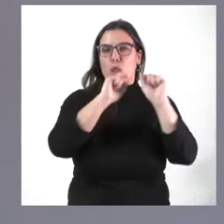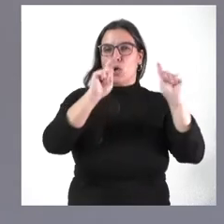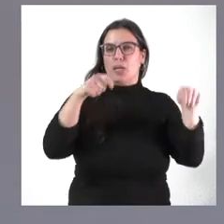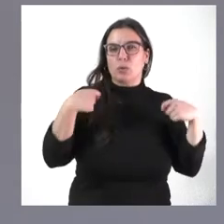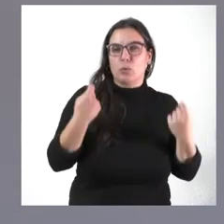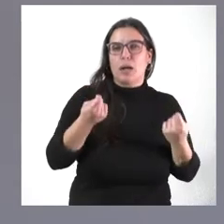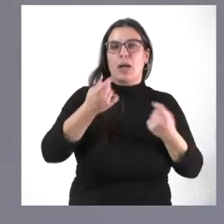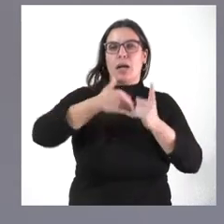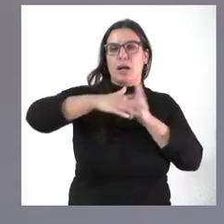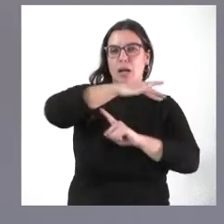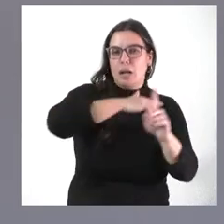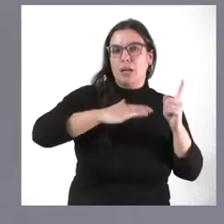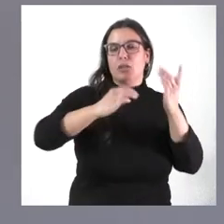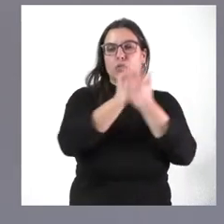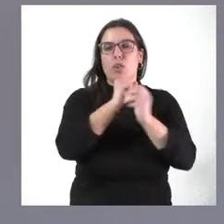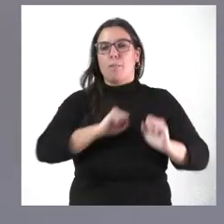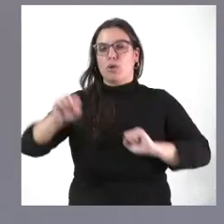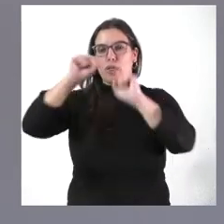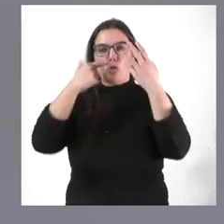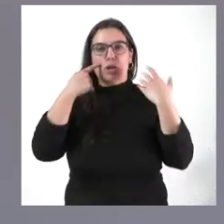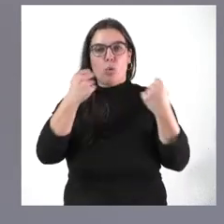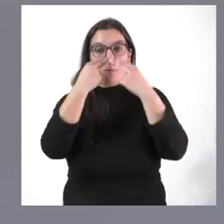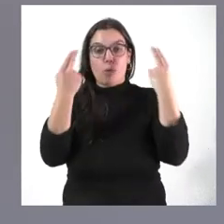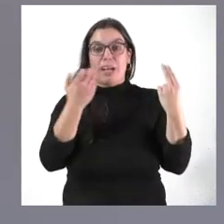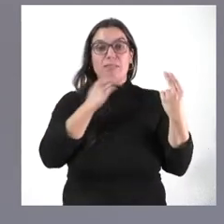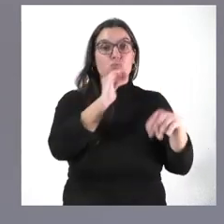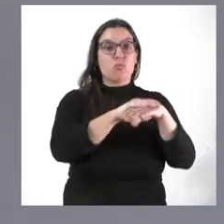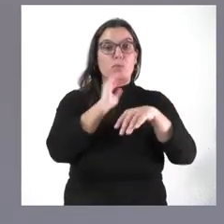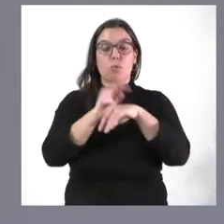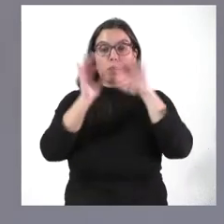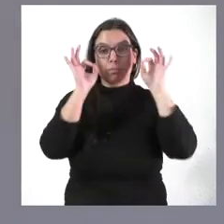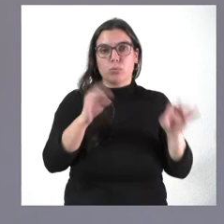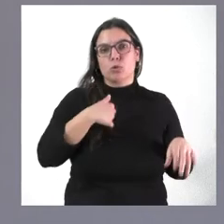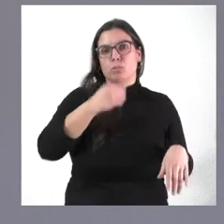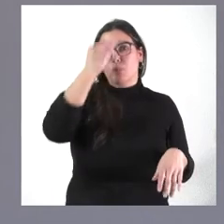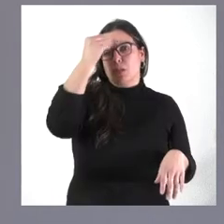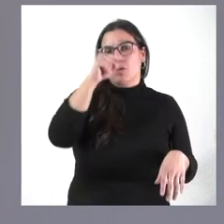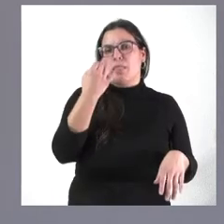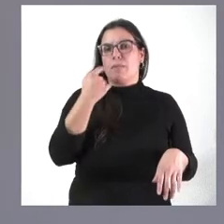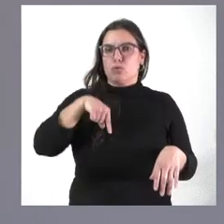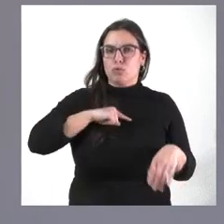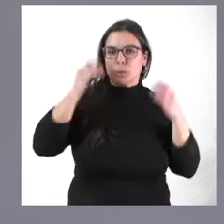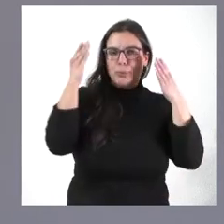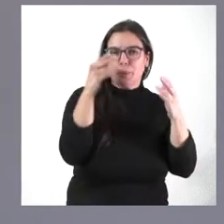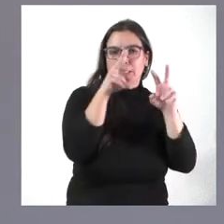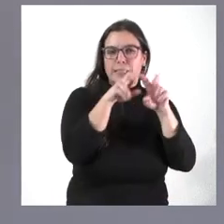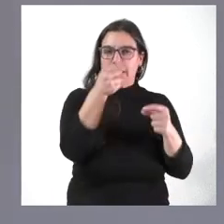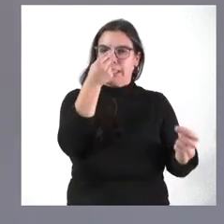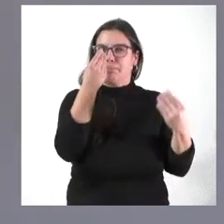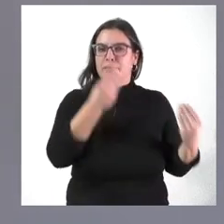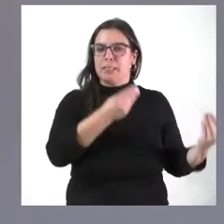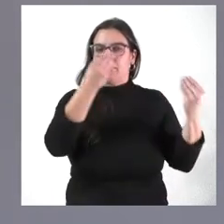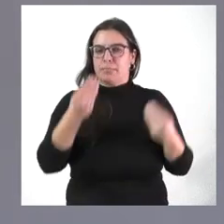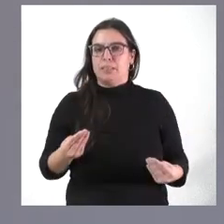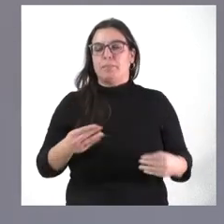en materia de protección de la salud pública y ahí es donde sin lugar a dudas Yo creo que es donde tenemos que estar todos atentos en